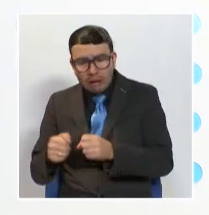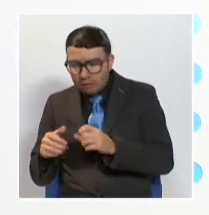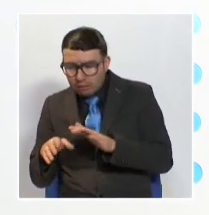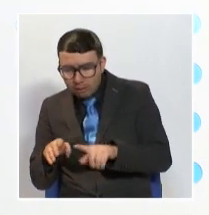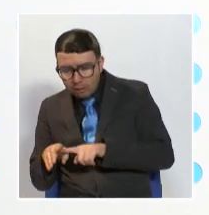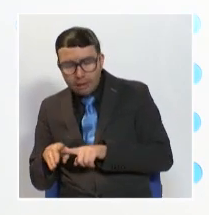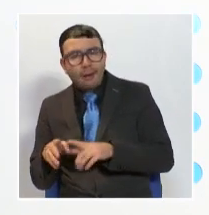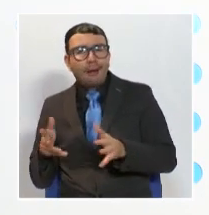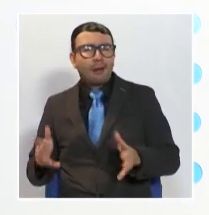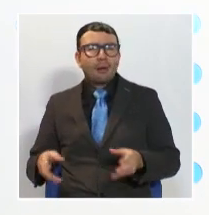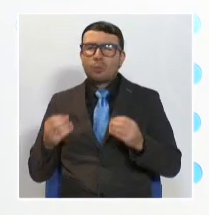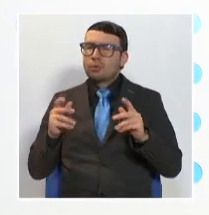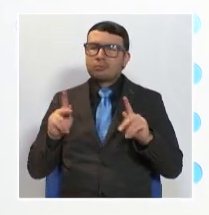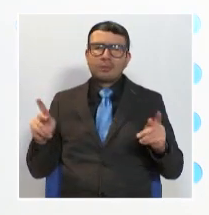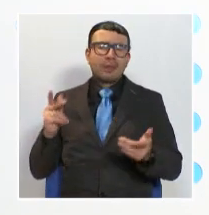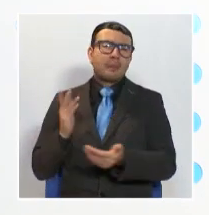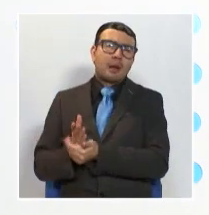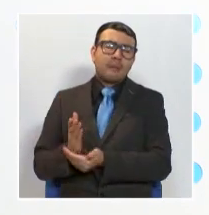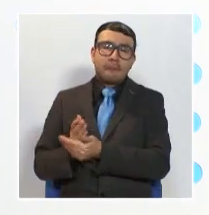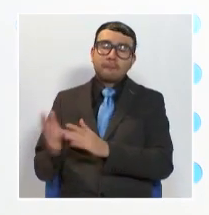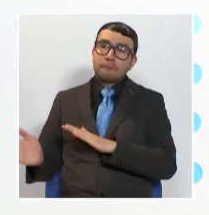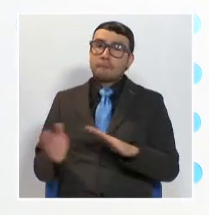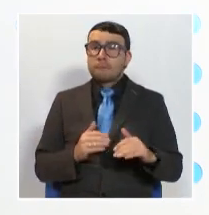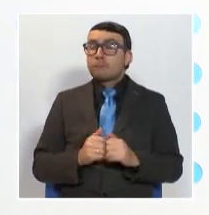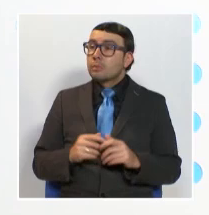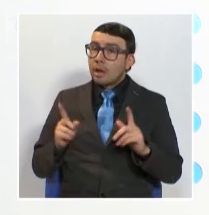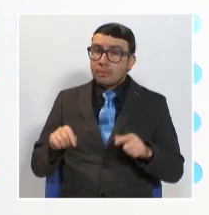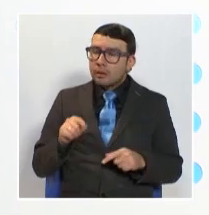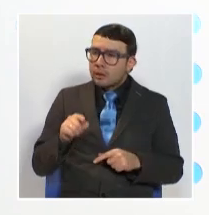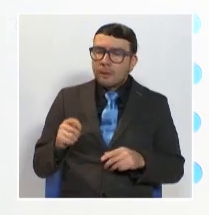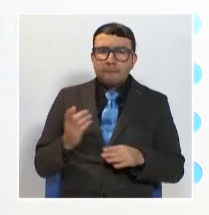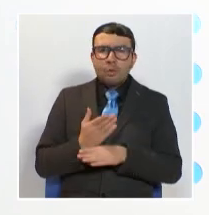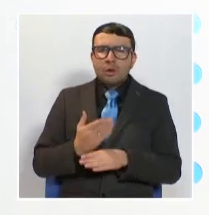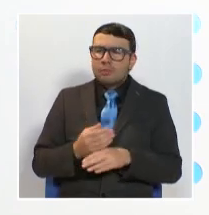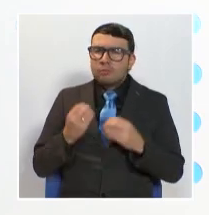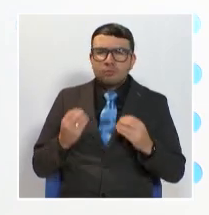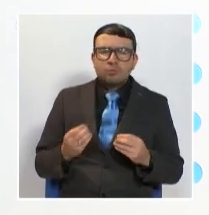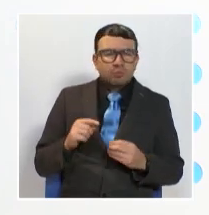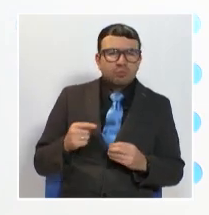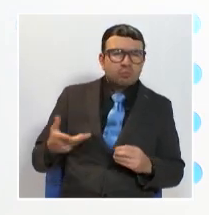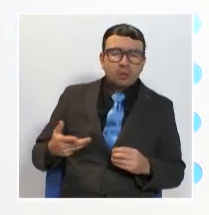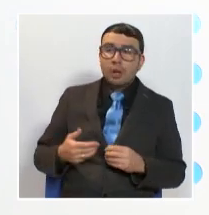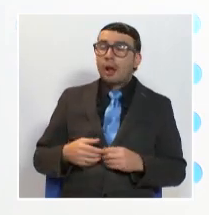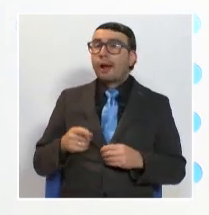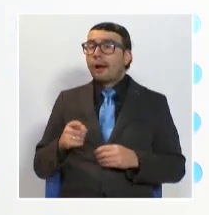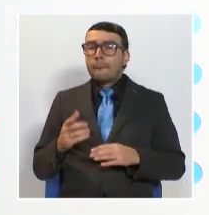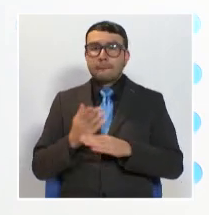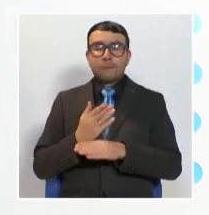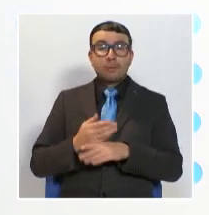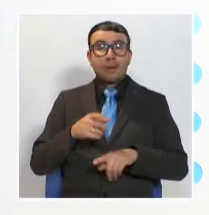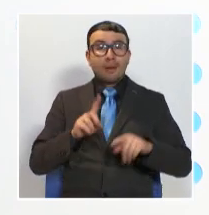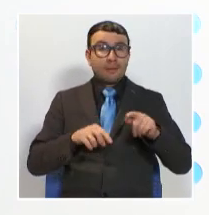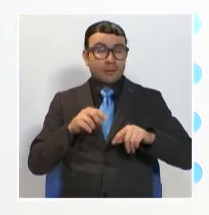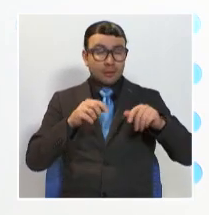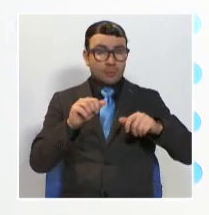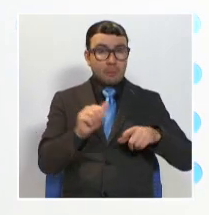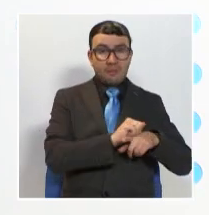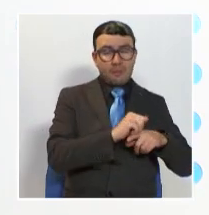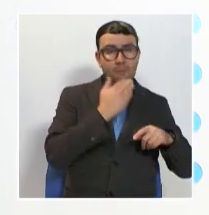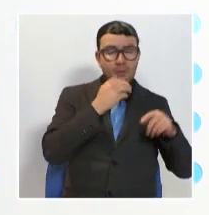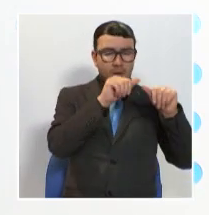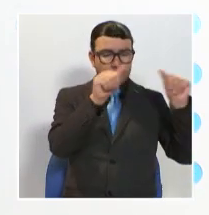ámbito particular, realmente como los principales problemas son muchos que aquejan a los pacientes los problemas estéticos, sobre todo pues los daños